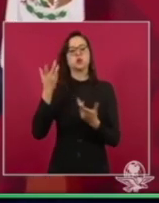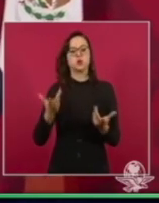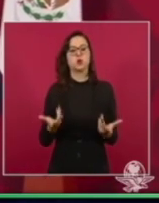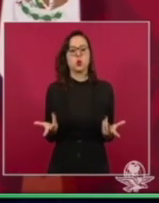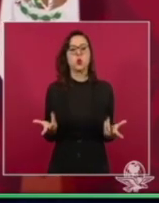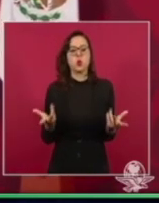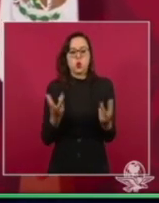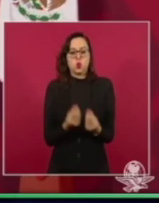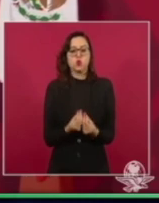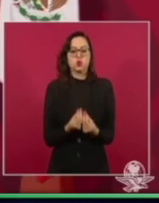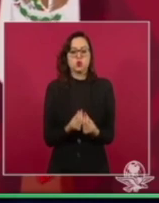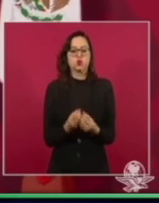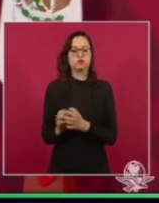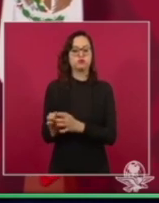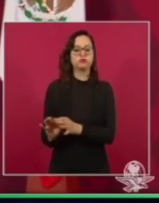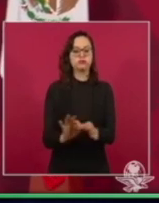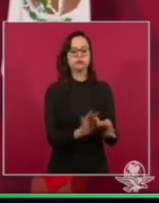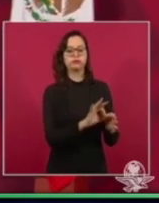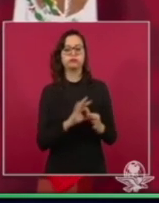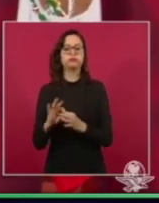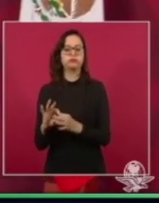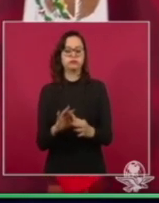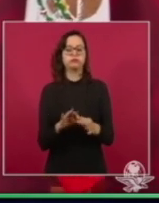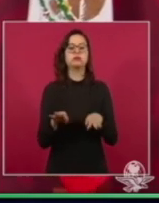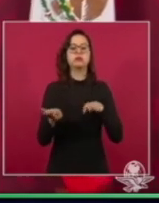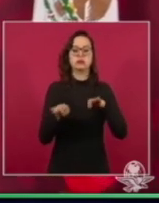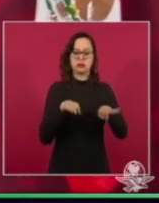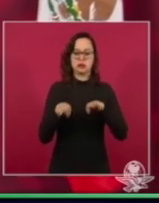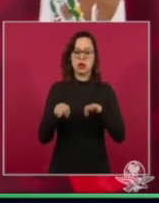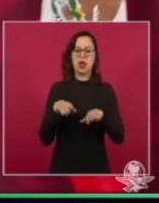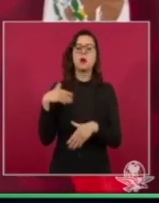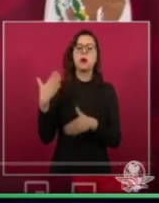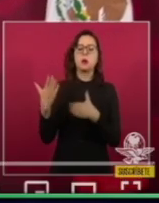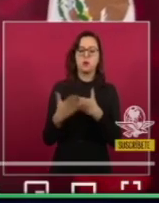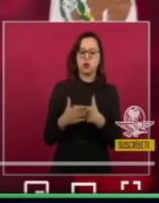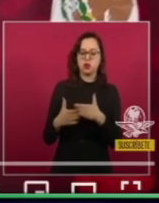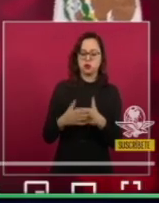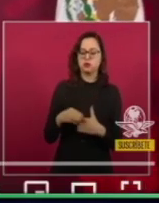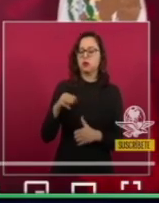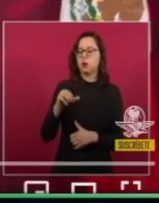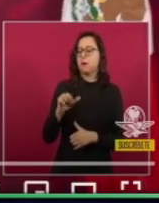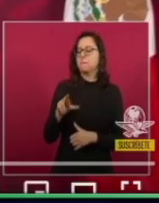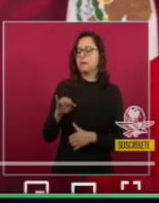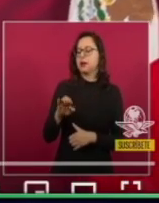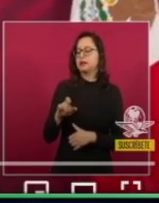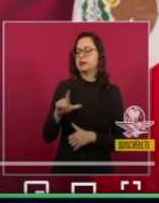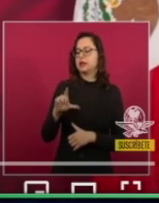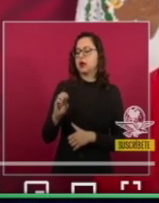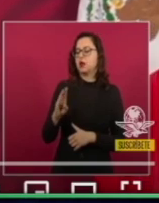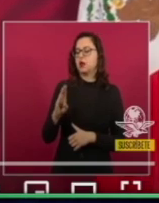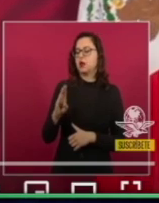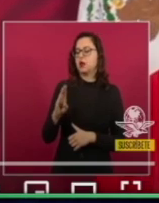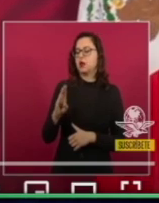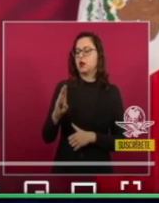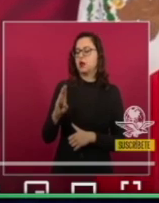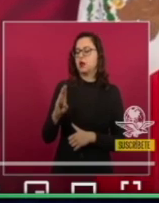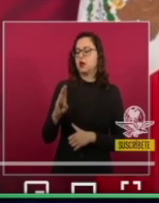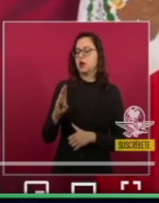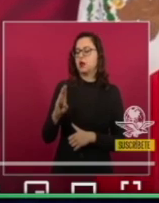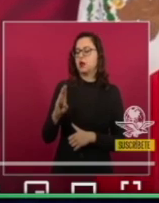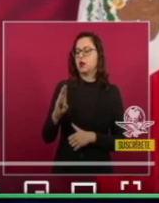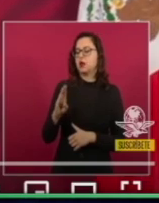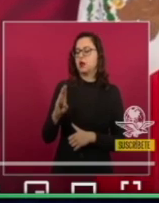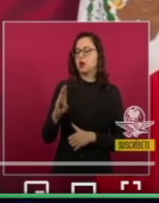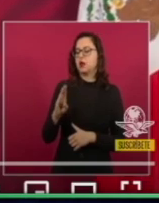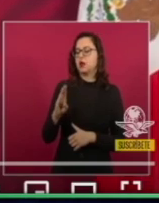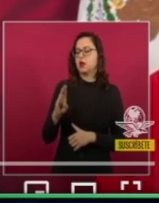hacer un trabajo conjunto. Él va a informar, Marcelo Ebrard, sobre esto.